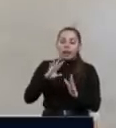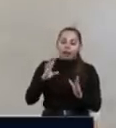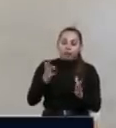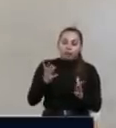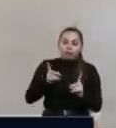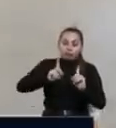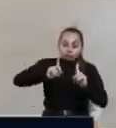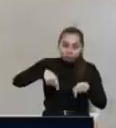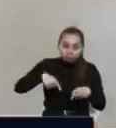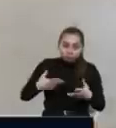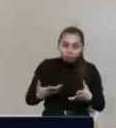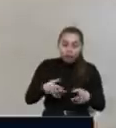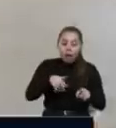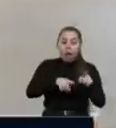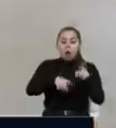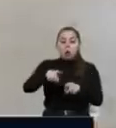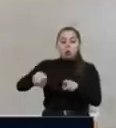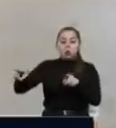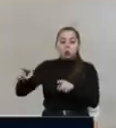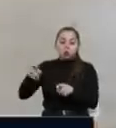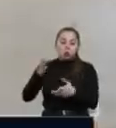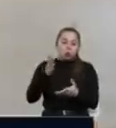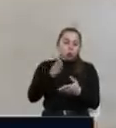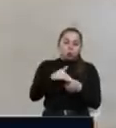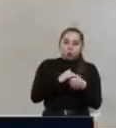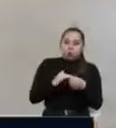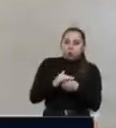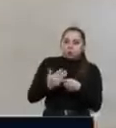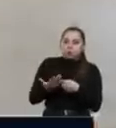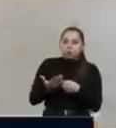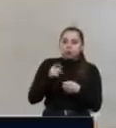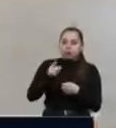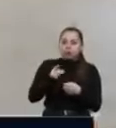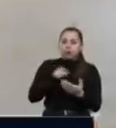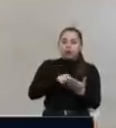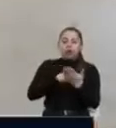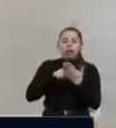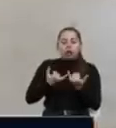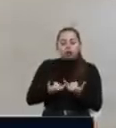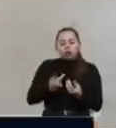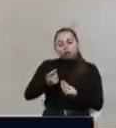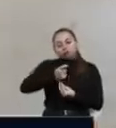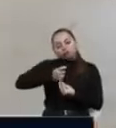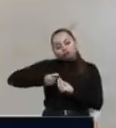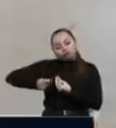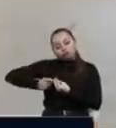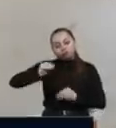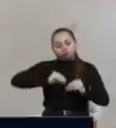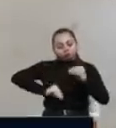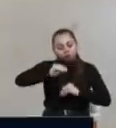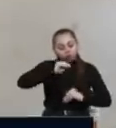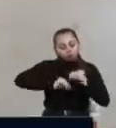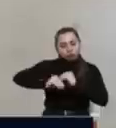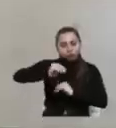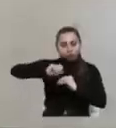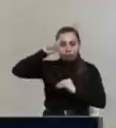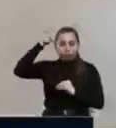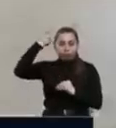inclusive en algunos casos en lo que se viene diseñando desde el gobierno,